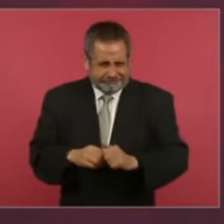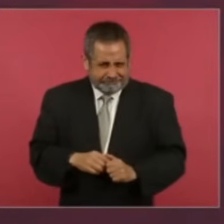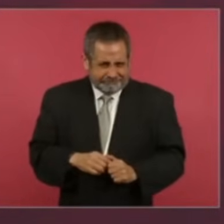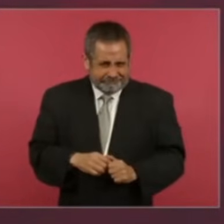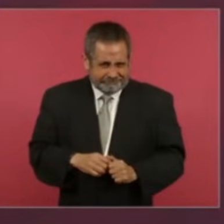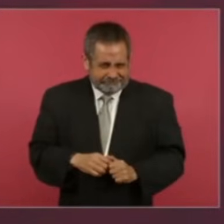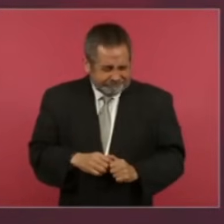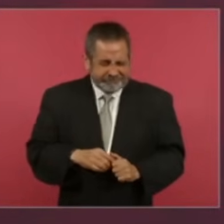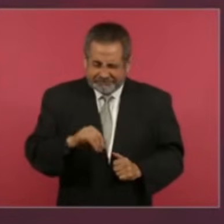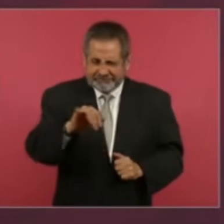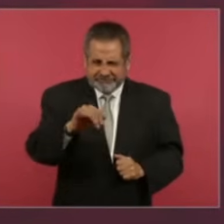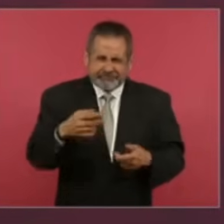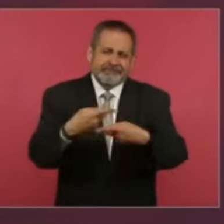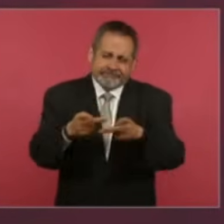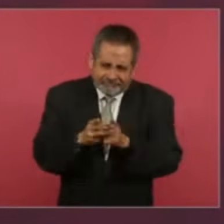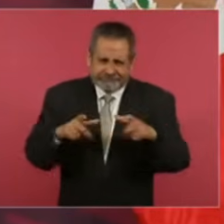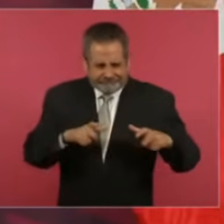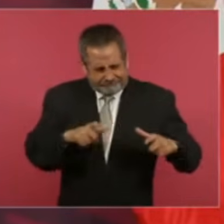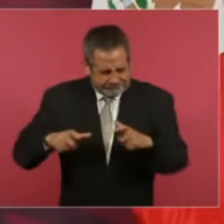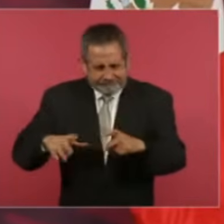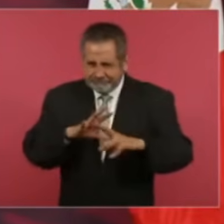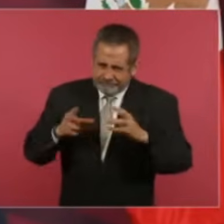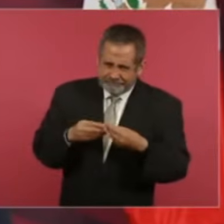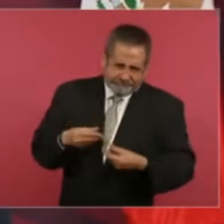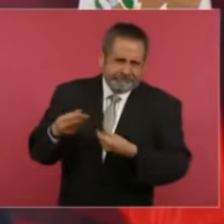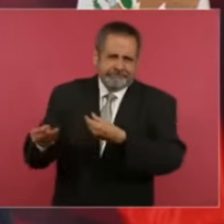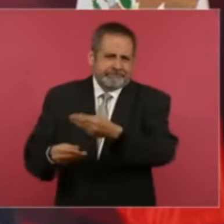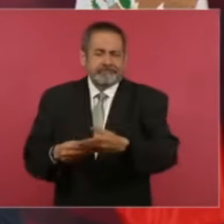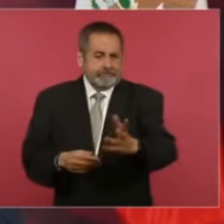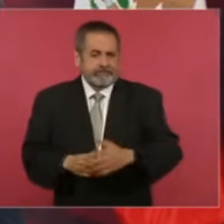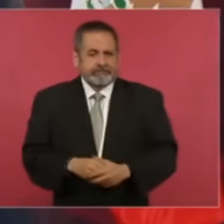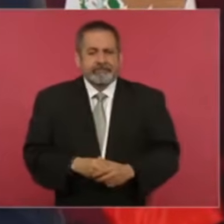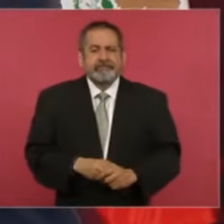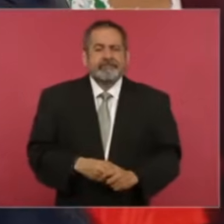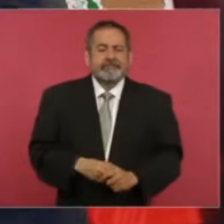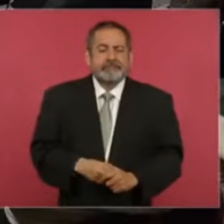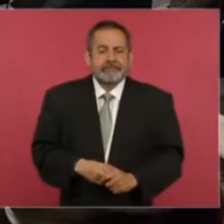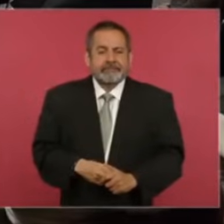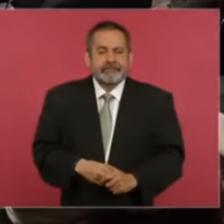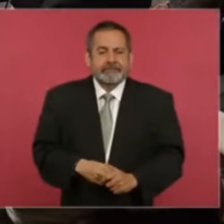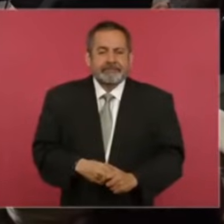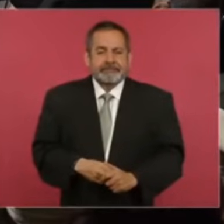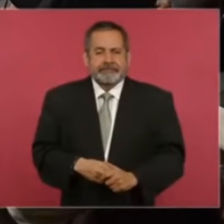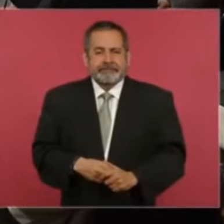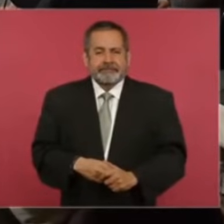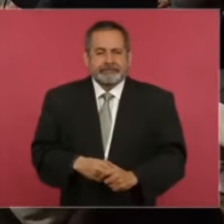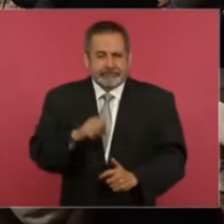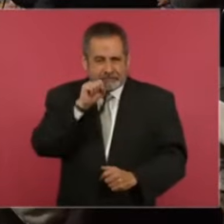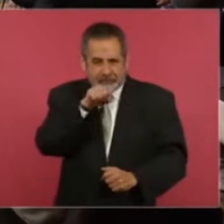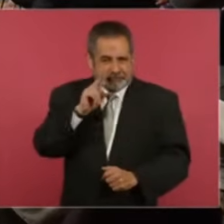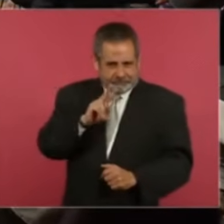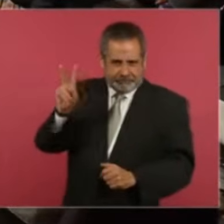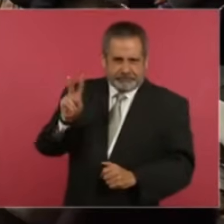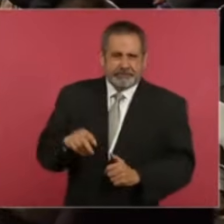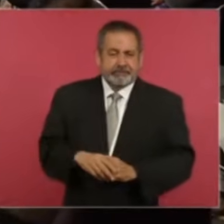sí, vajillas, sí, o baterías, sí. A ver, ¿por qué no pones? Ahí